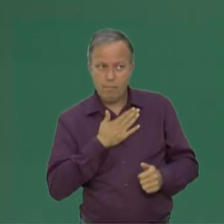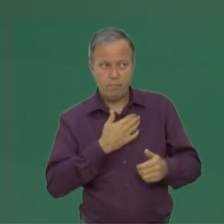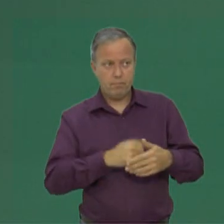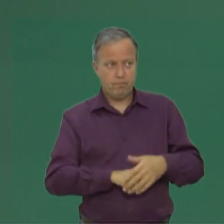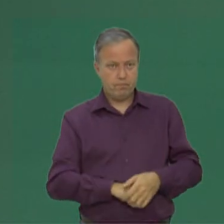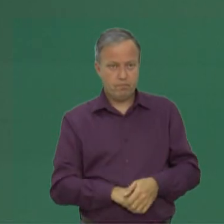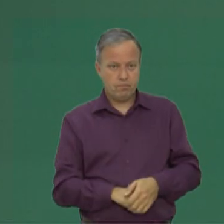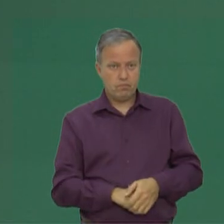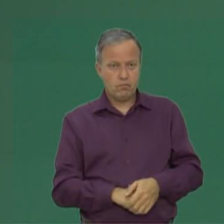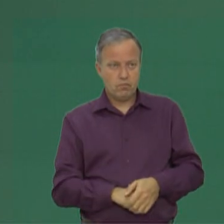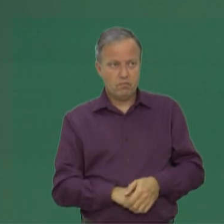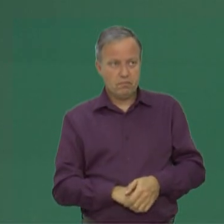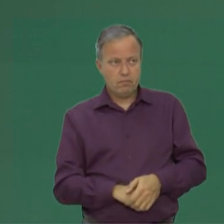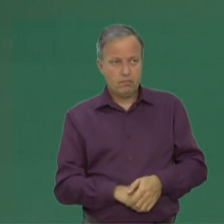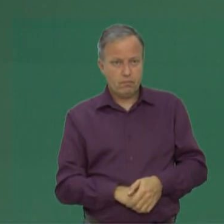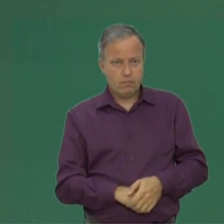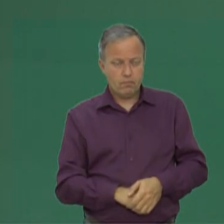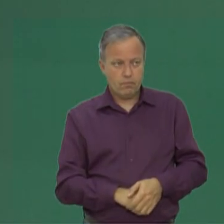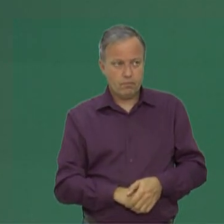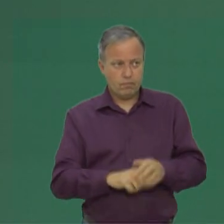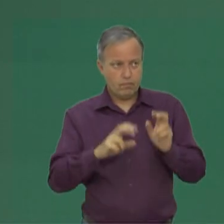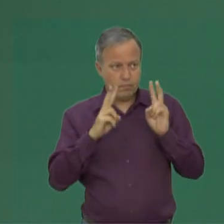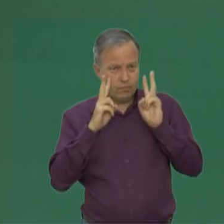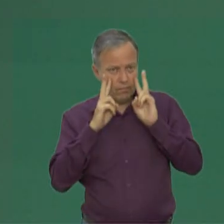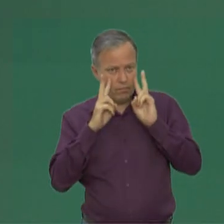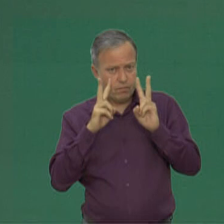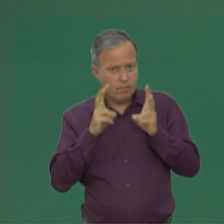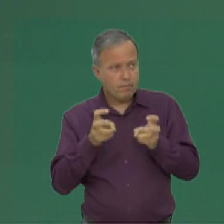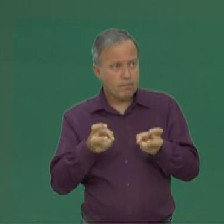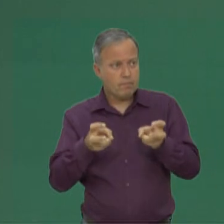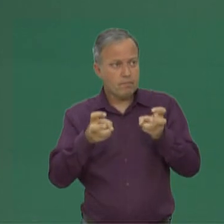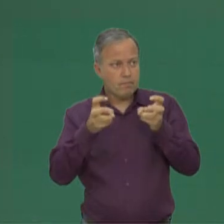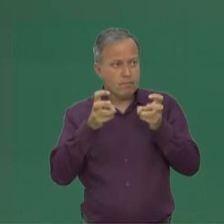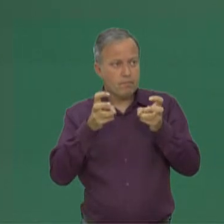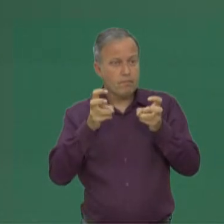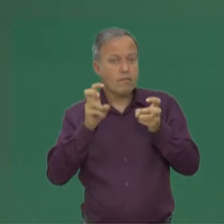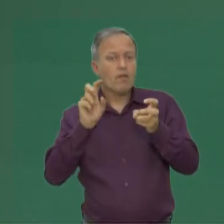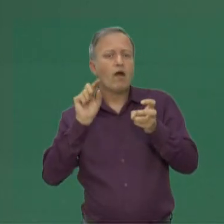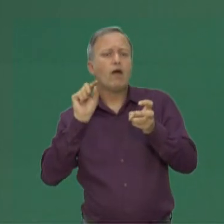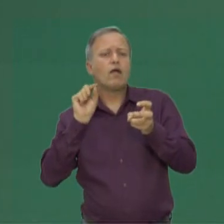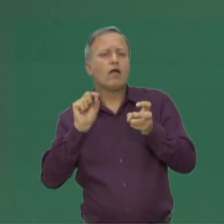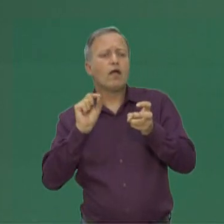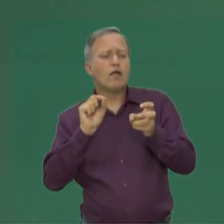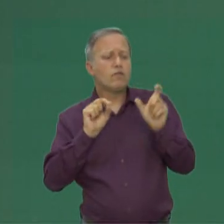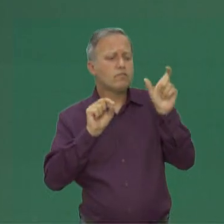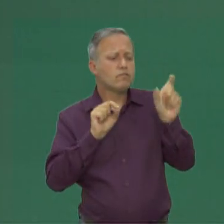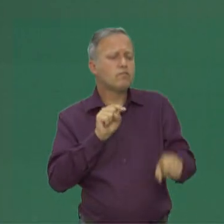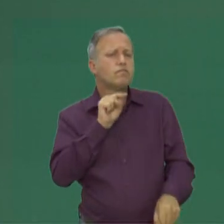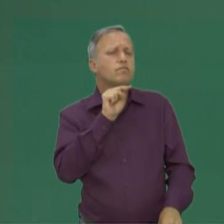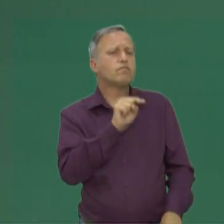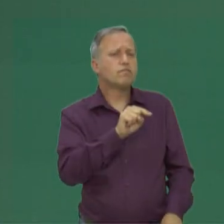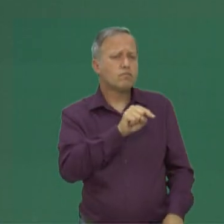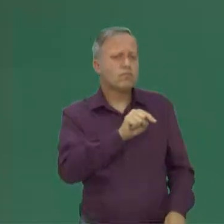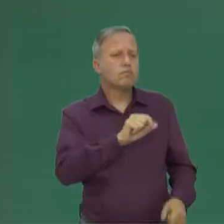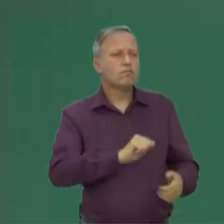essa reflexão para vocês perceberem quem é este autor,